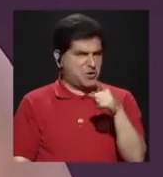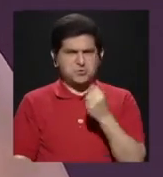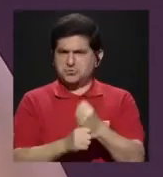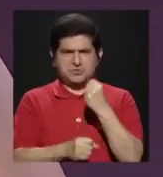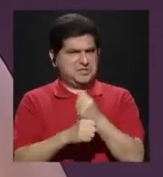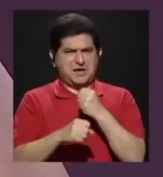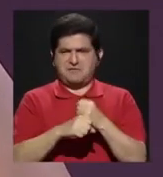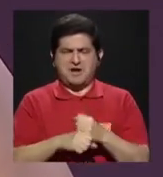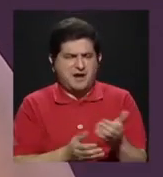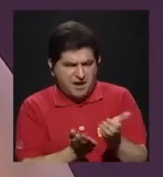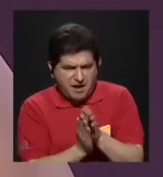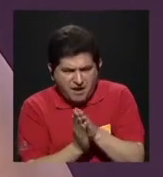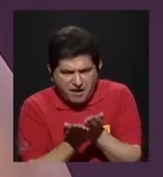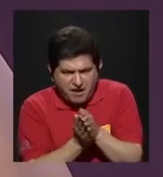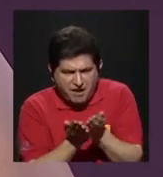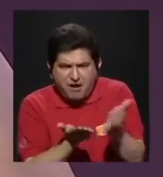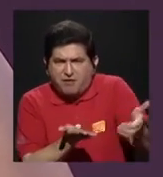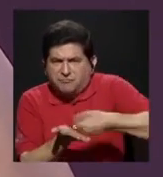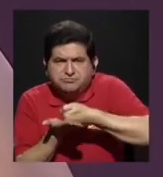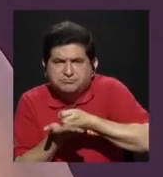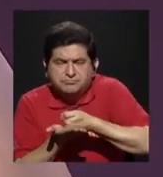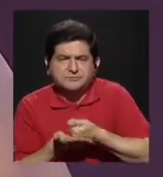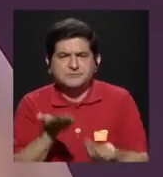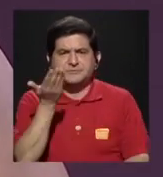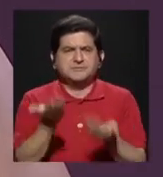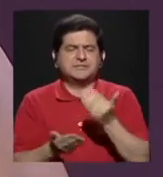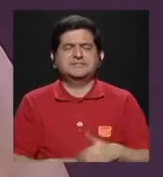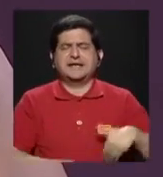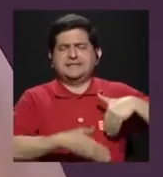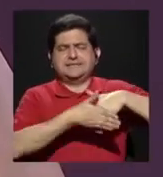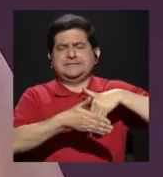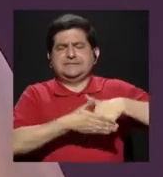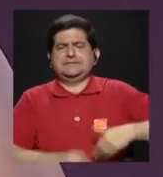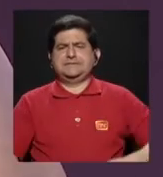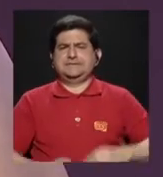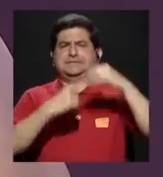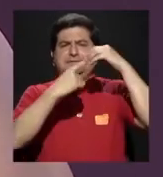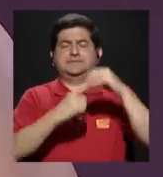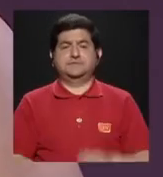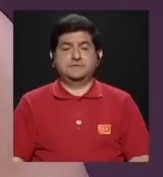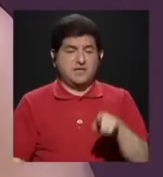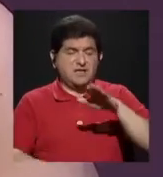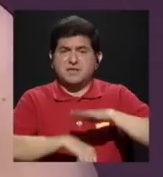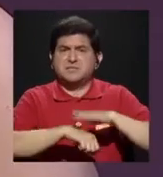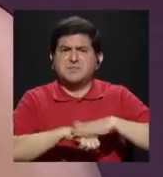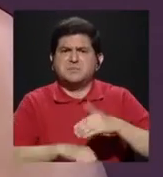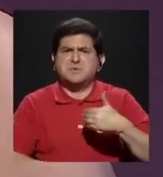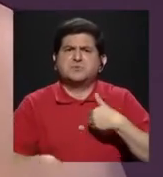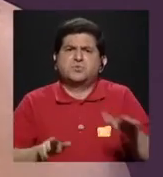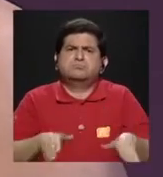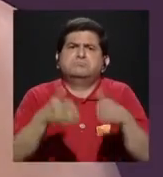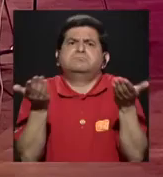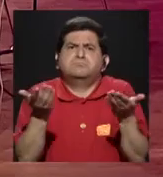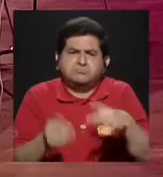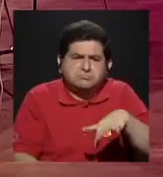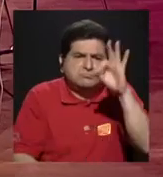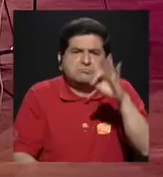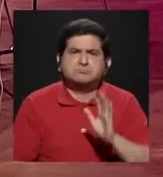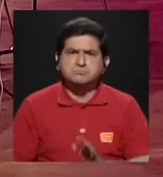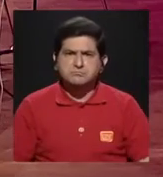a esa actividad. Ese ha sido como el mayor obstáculo, ¿verdad? ¿Y cómo se obtiene esa licencia?